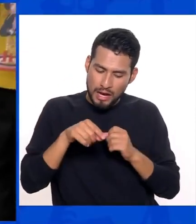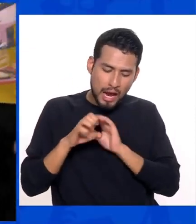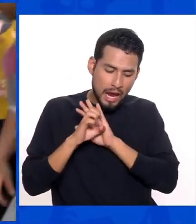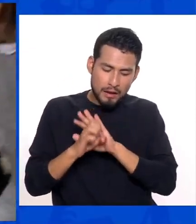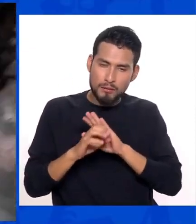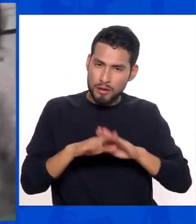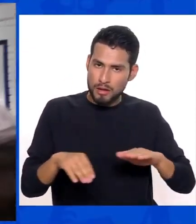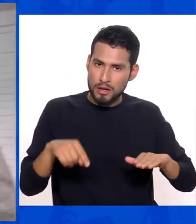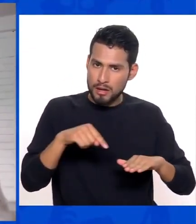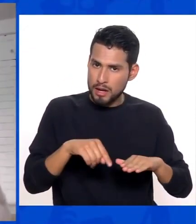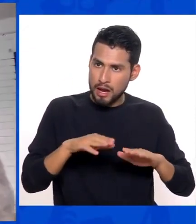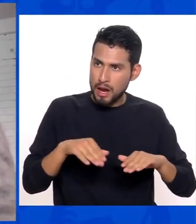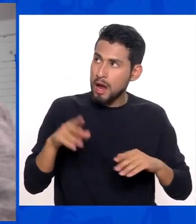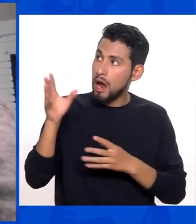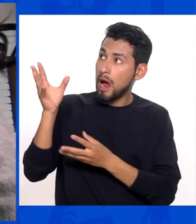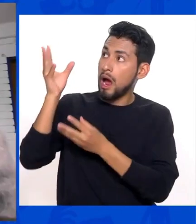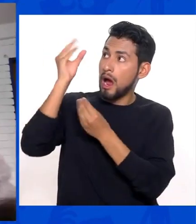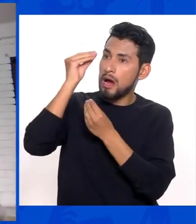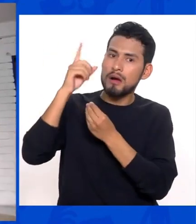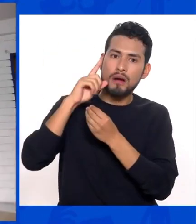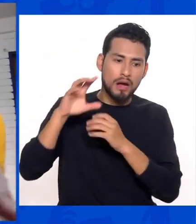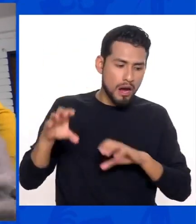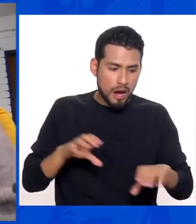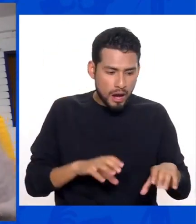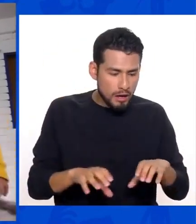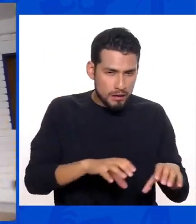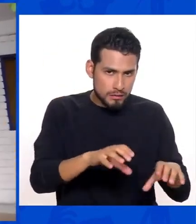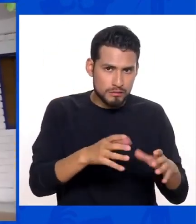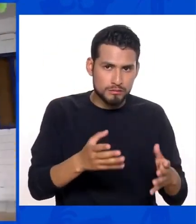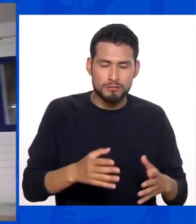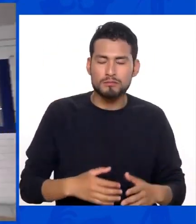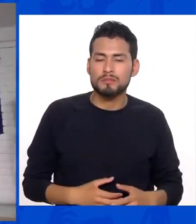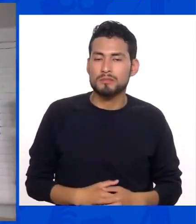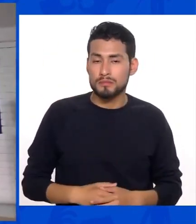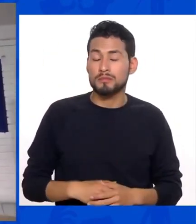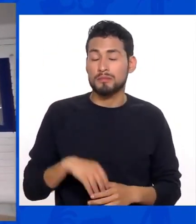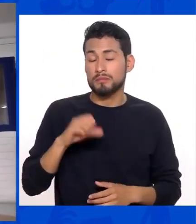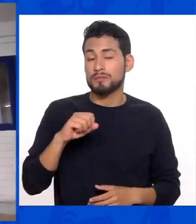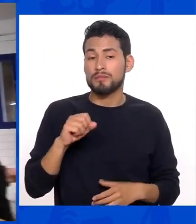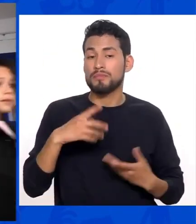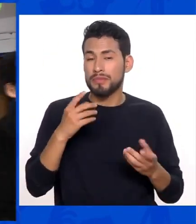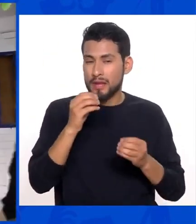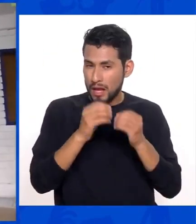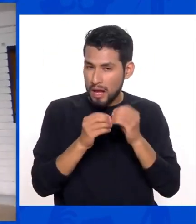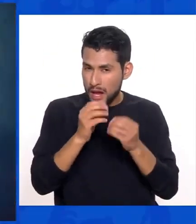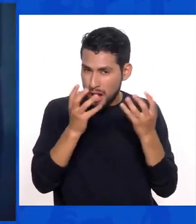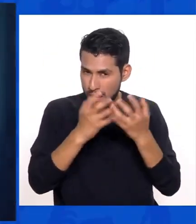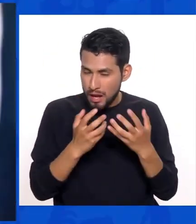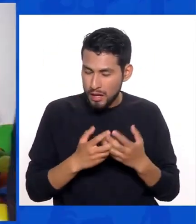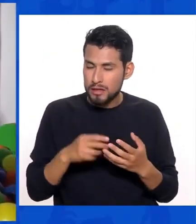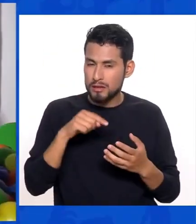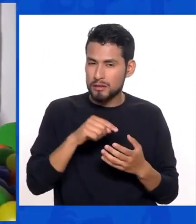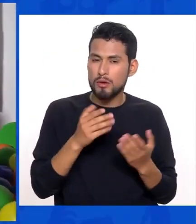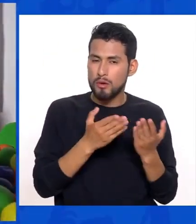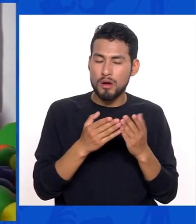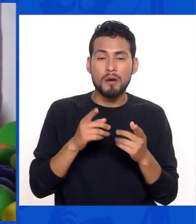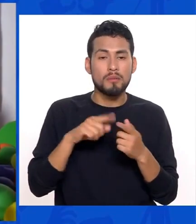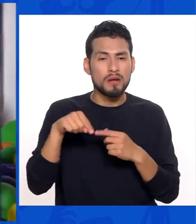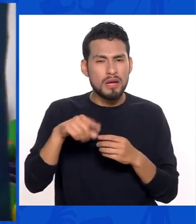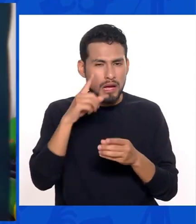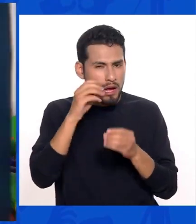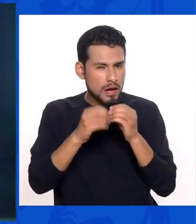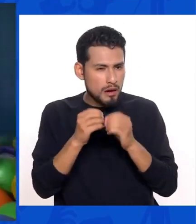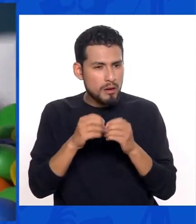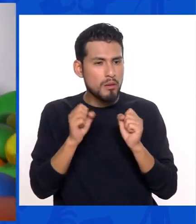niños para que ellos puedan seguir las actividades regulares, ¿no? Si bien hay adaptaciones curriculares, se hacen